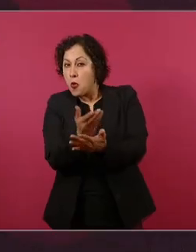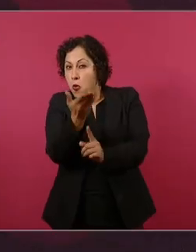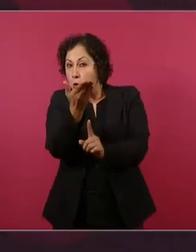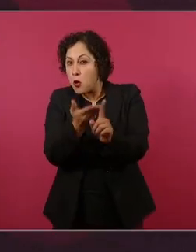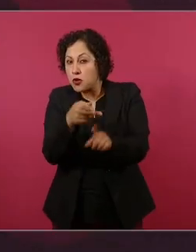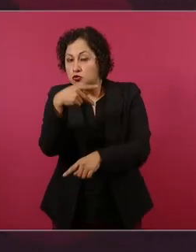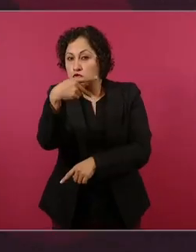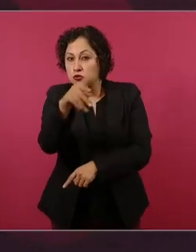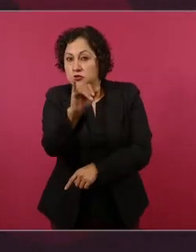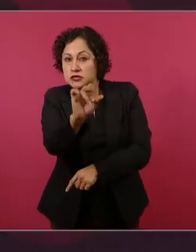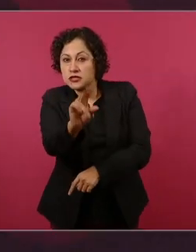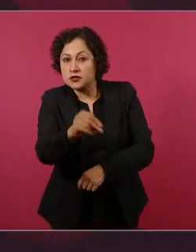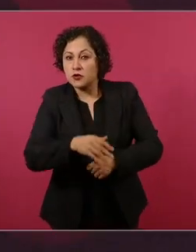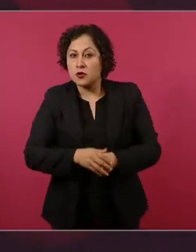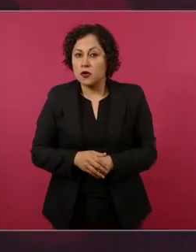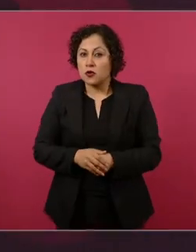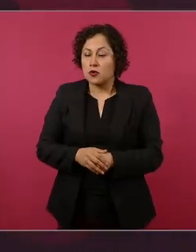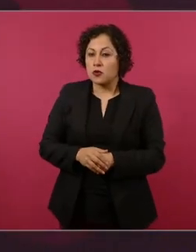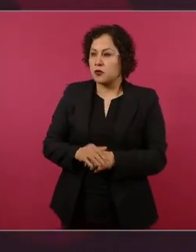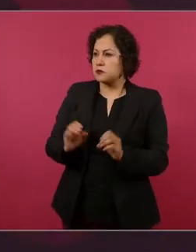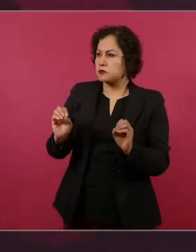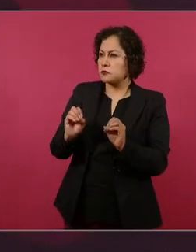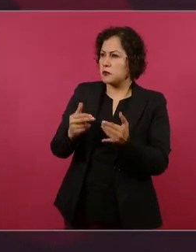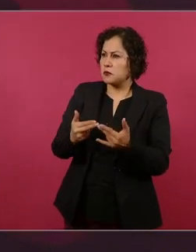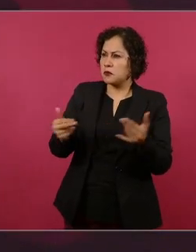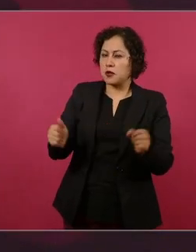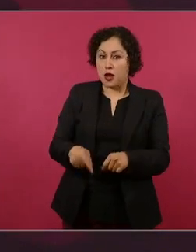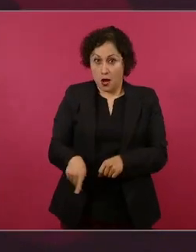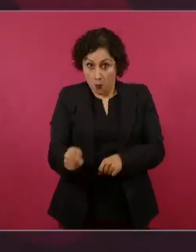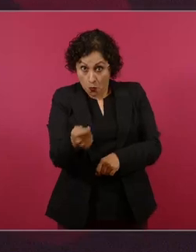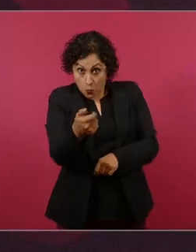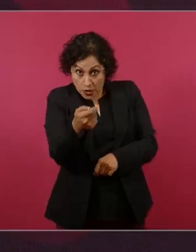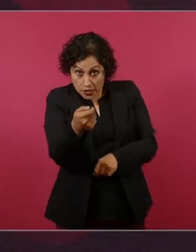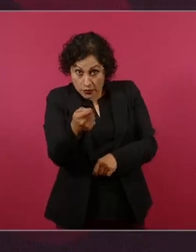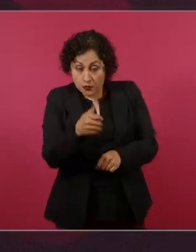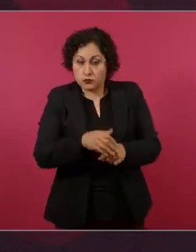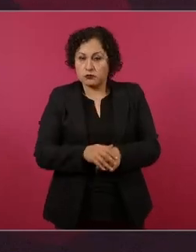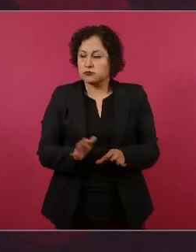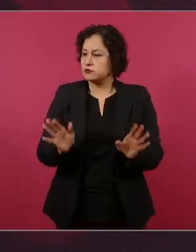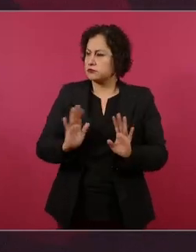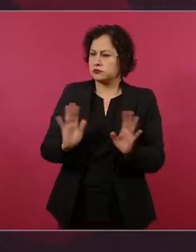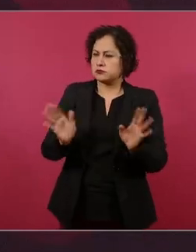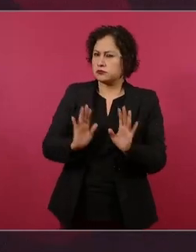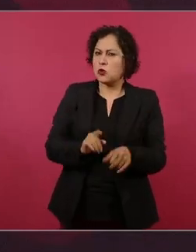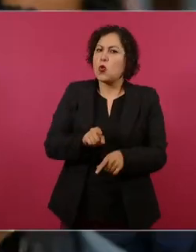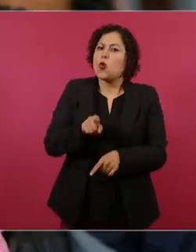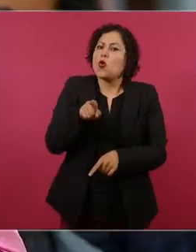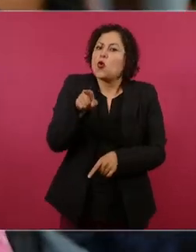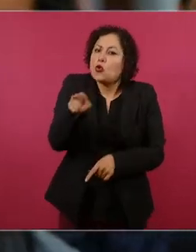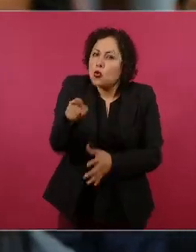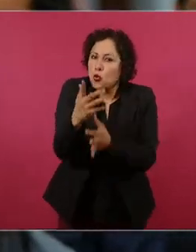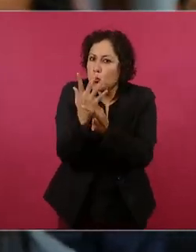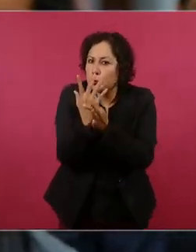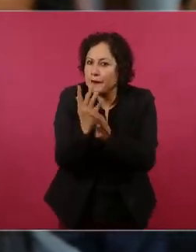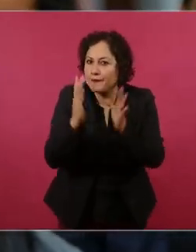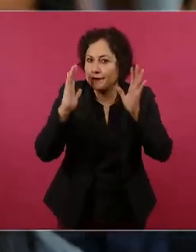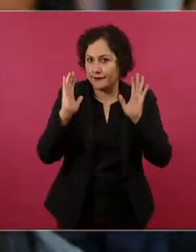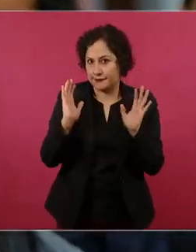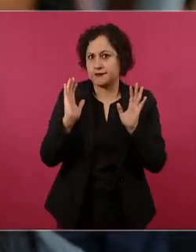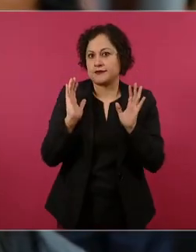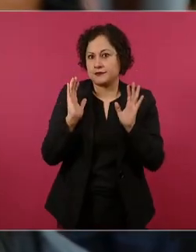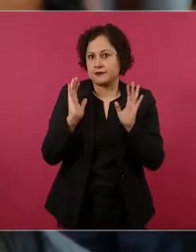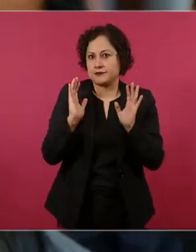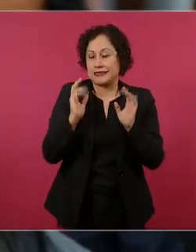Ninguno. ¿O hubo, pero poquito? No, eso lo dices tú. No, y es parte de lo que